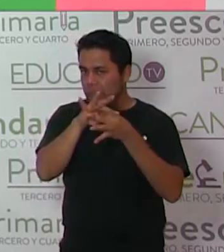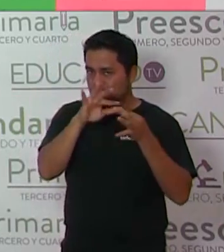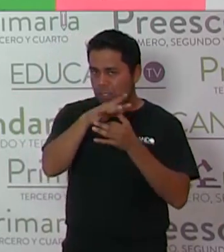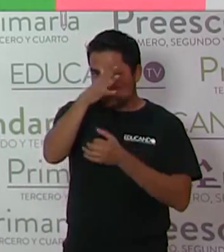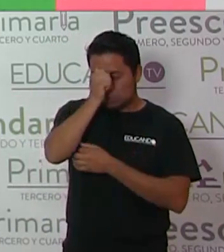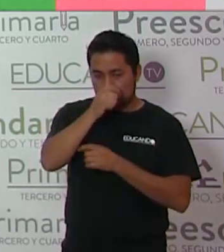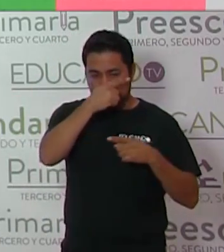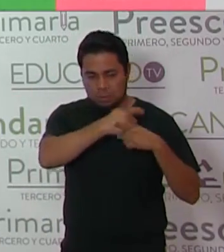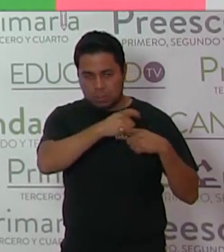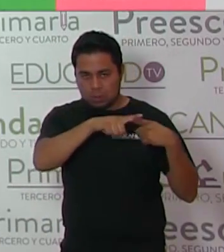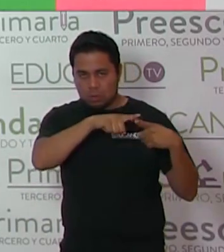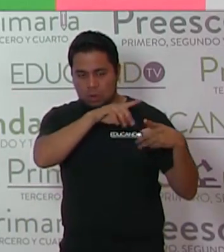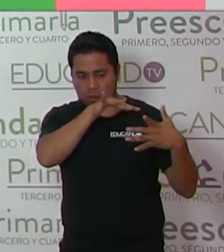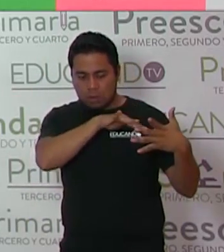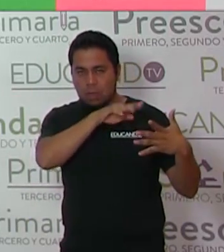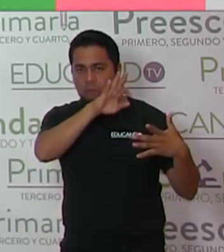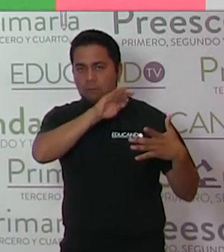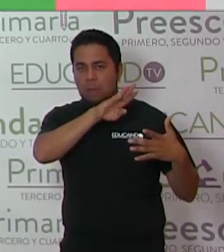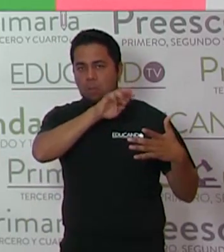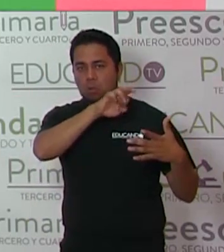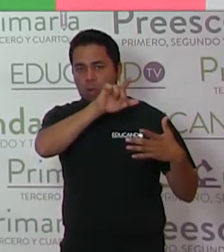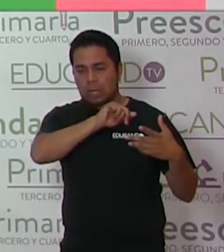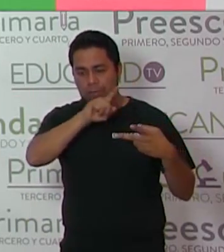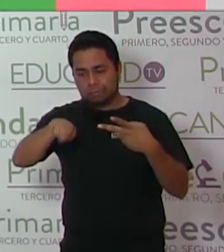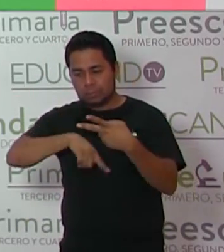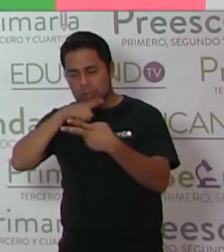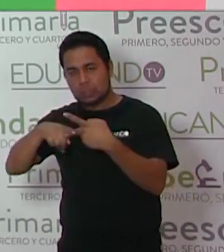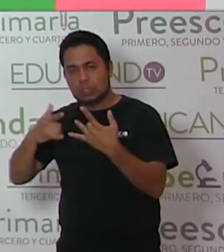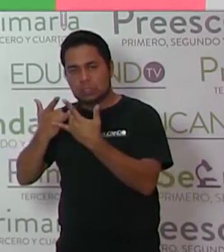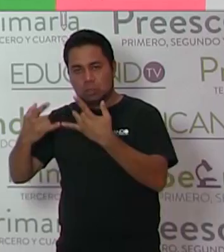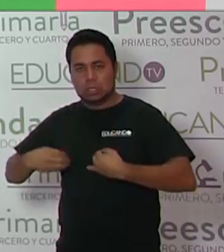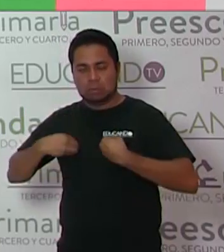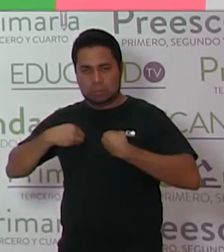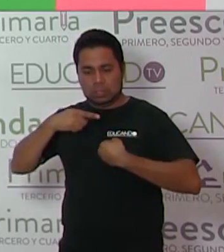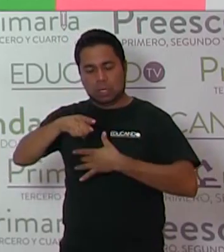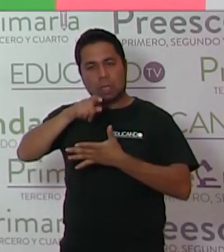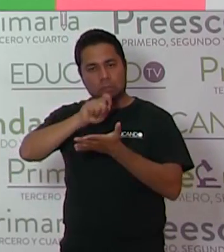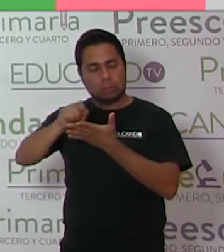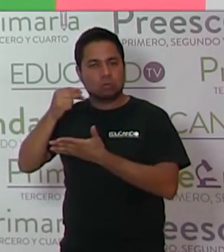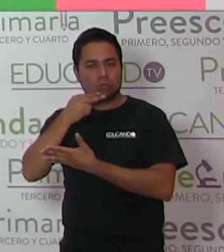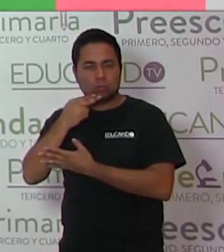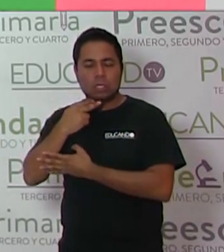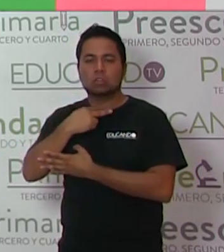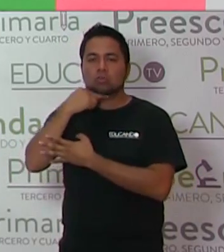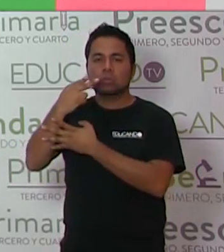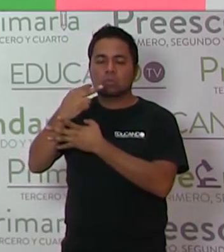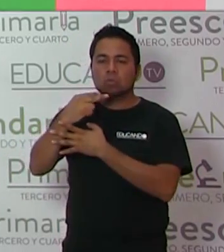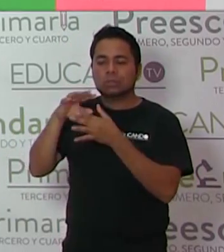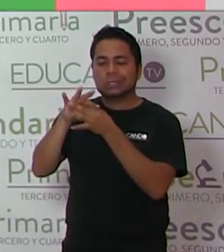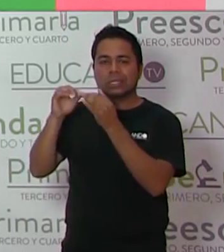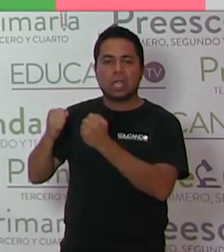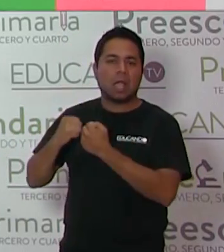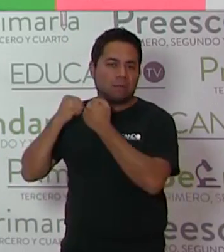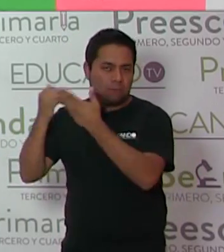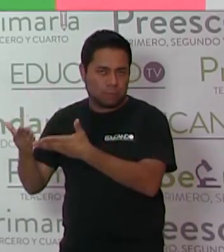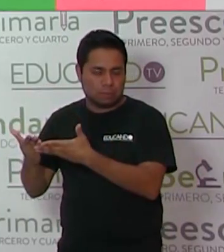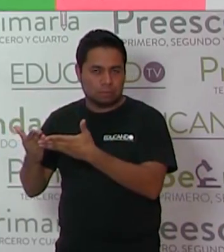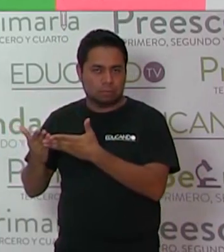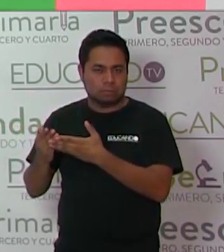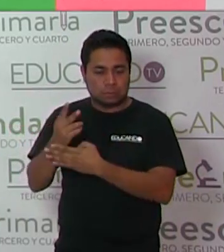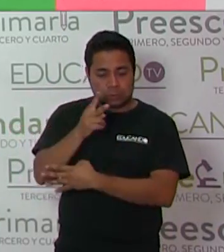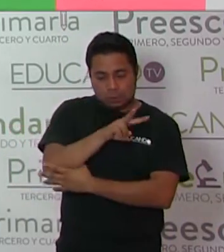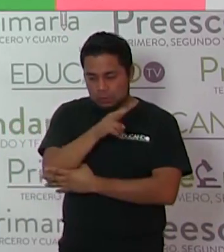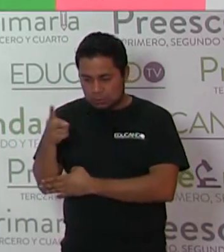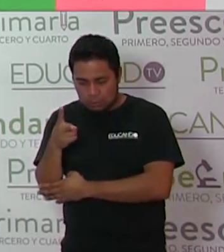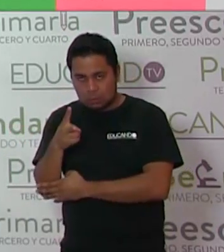narrativos. Llevamos la fábula y la biografía. Y en ambos se está utilizando una voz narrativa externa.